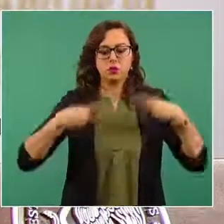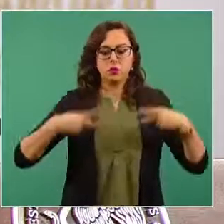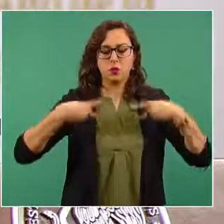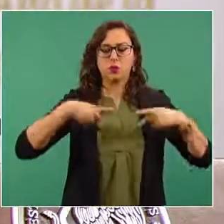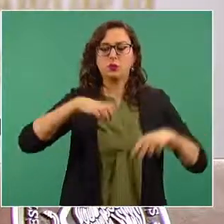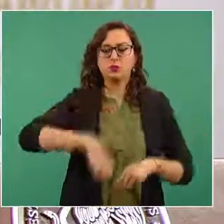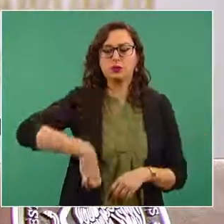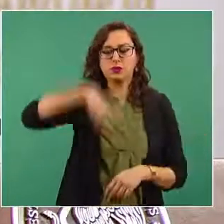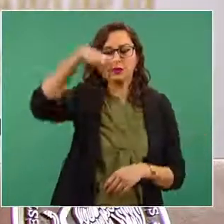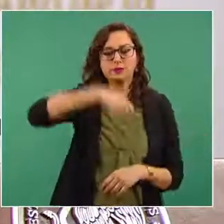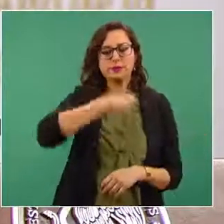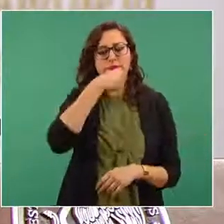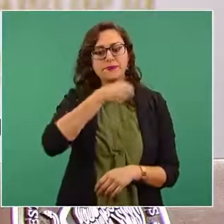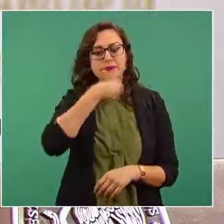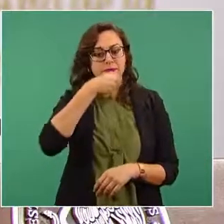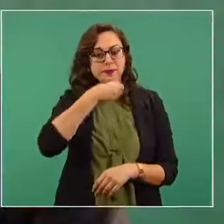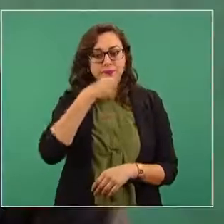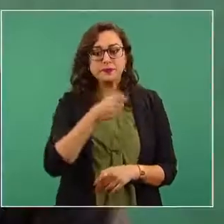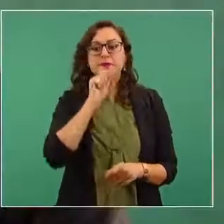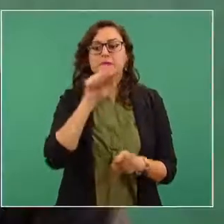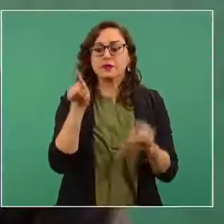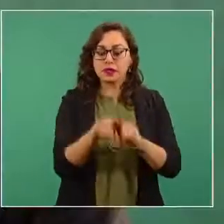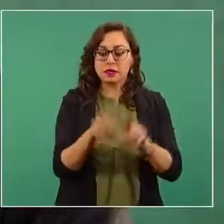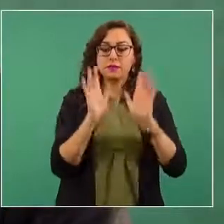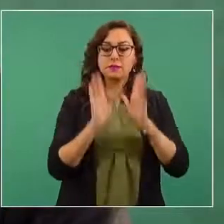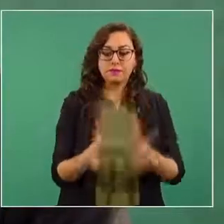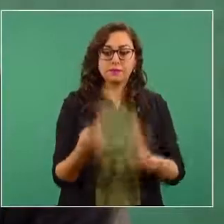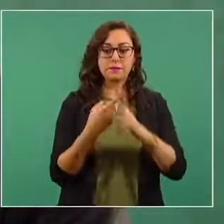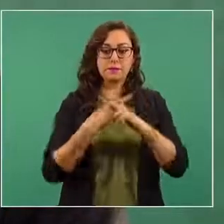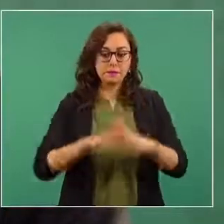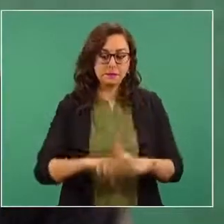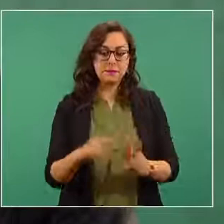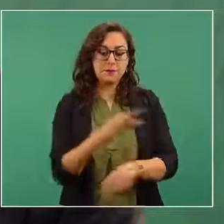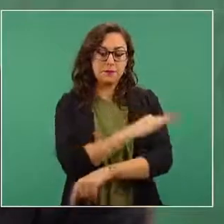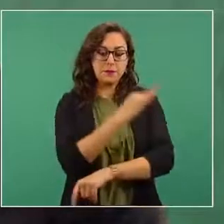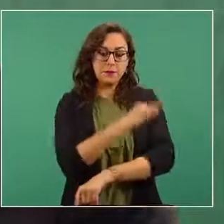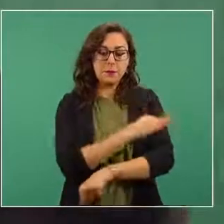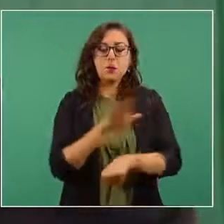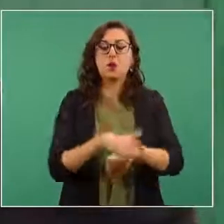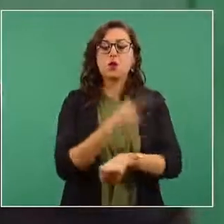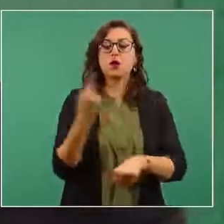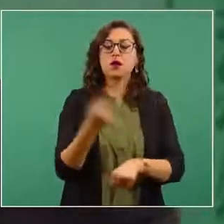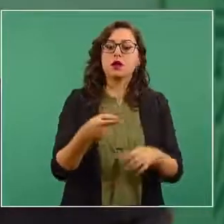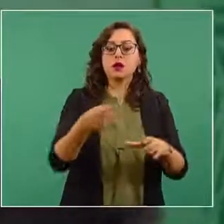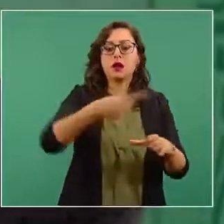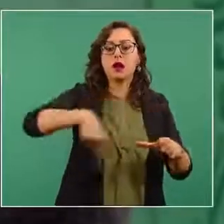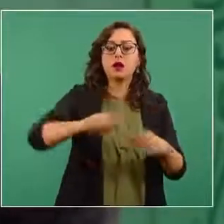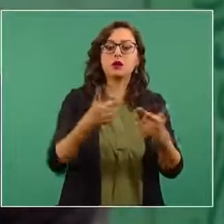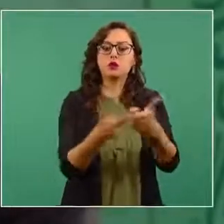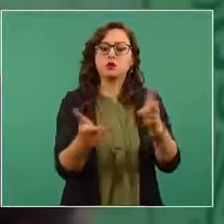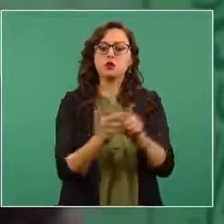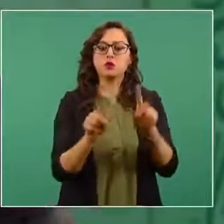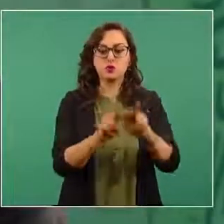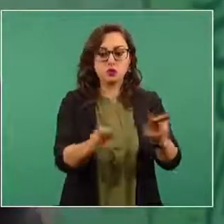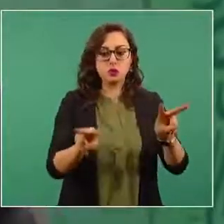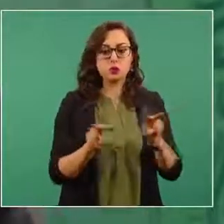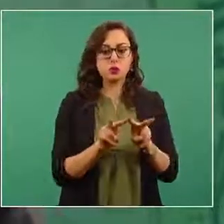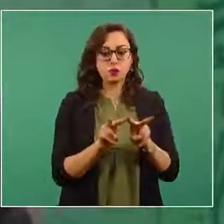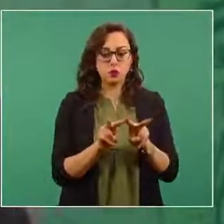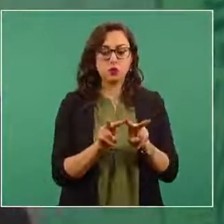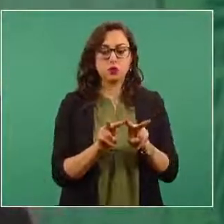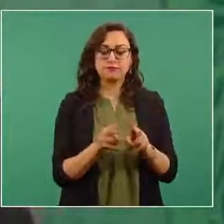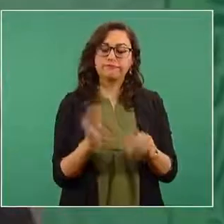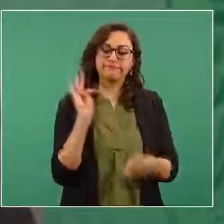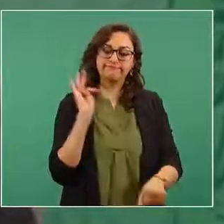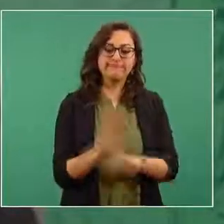con los adultos mayores, que es una población vulnerable y que hay